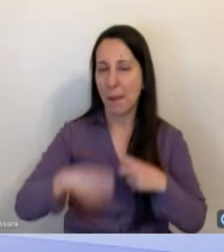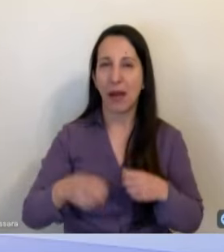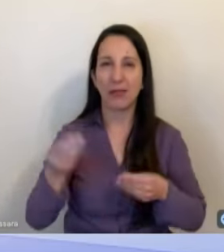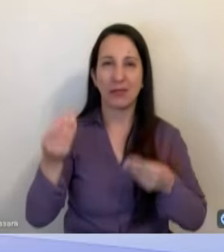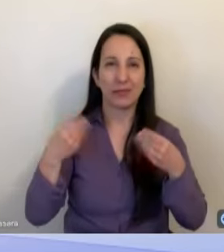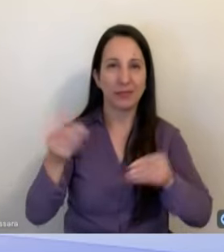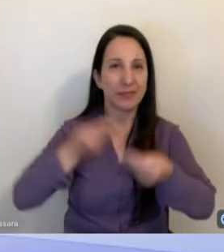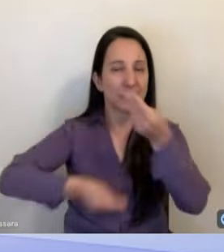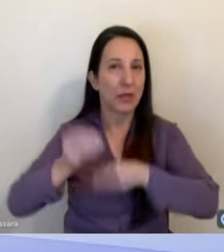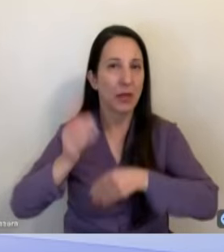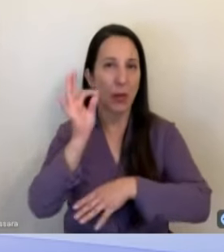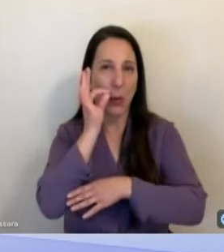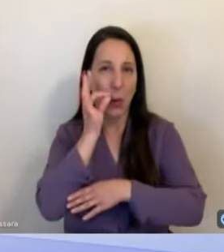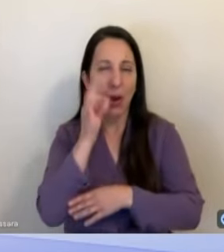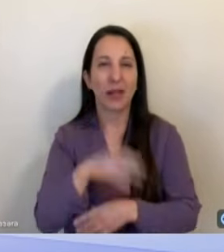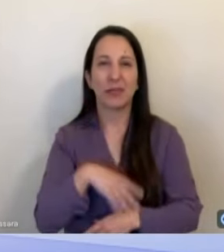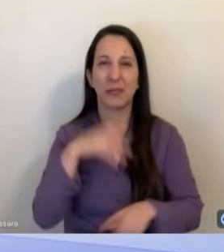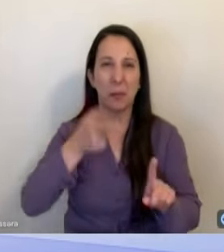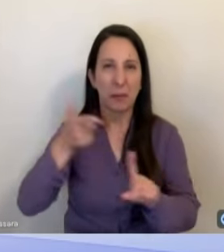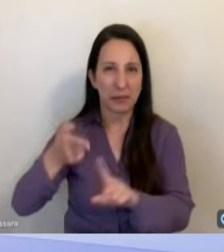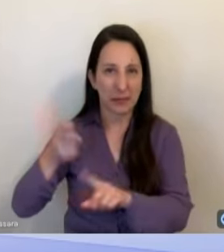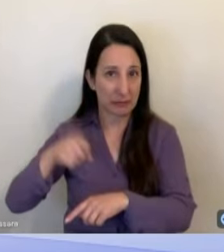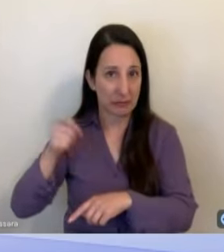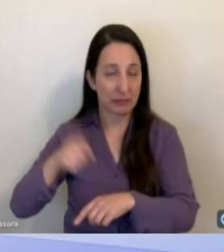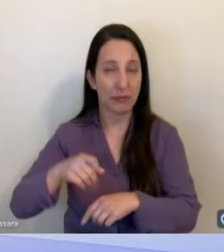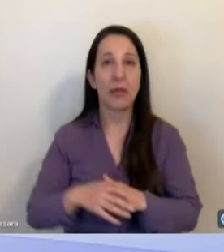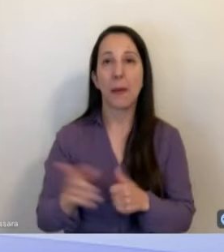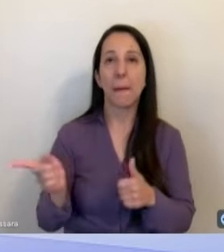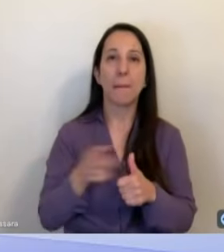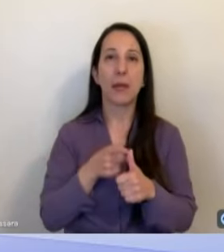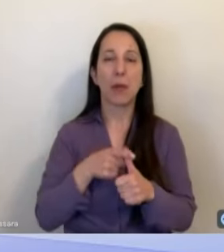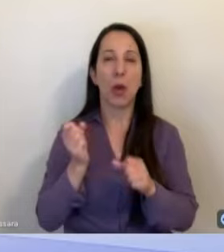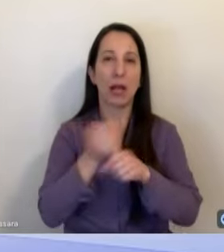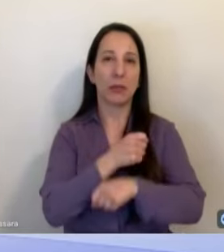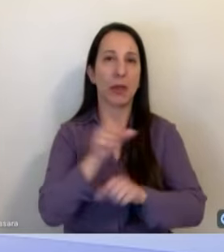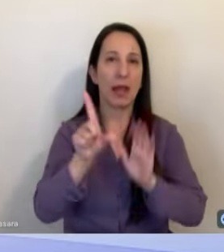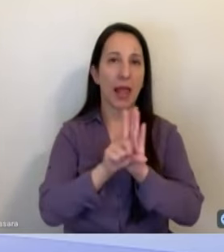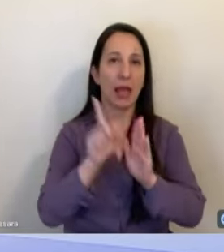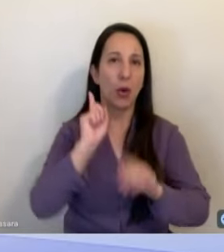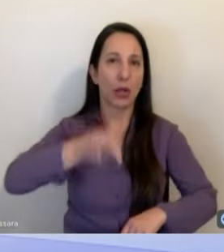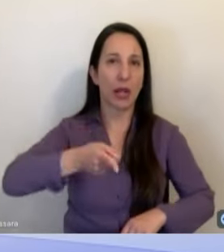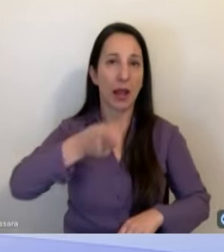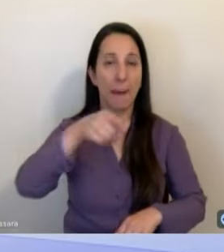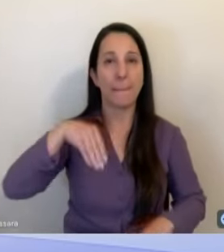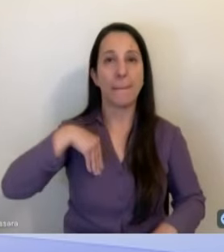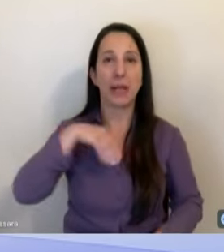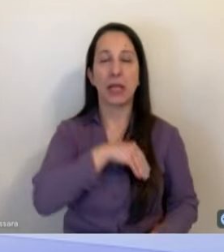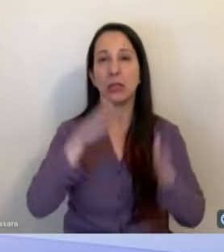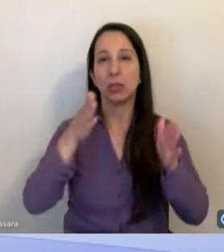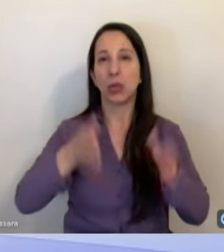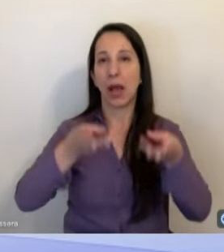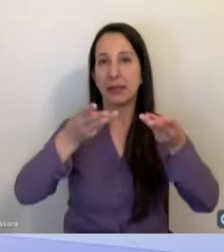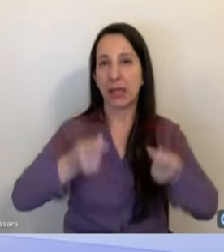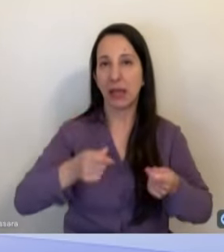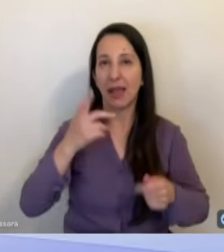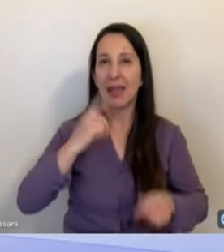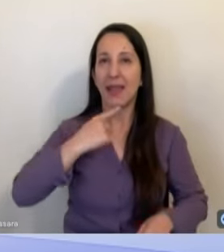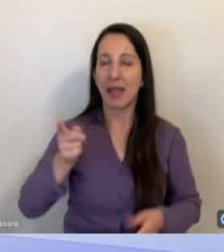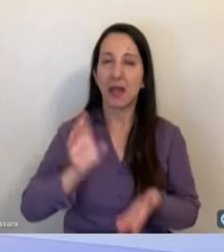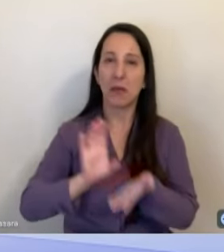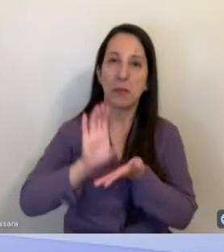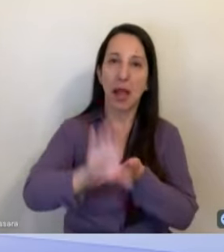crimen organizado. Lo primero que vamos a hacer es un decreto donde se le ordena al ministro de Hacienda de que gire los recursos que se